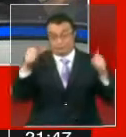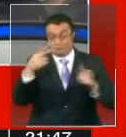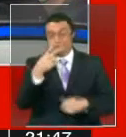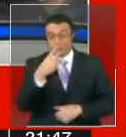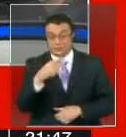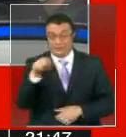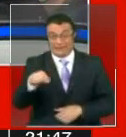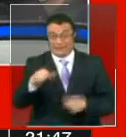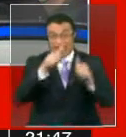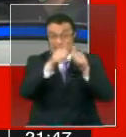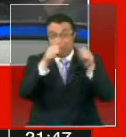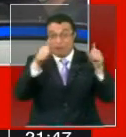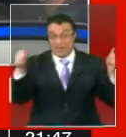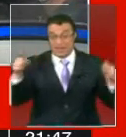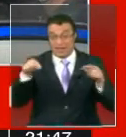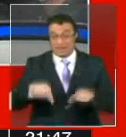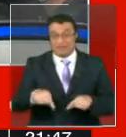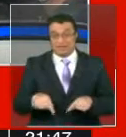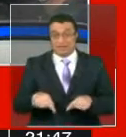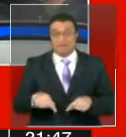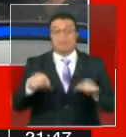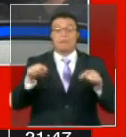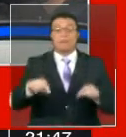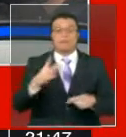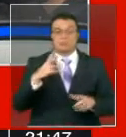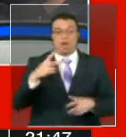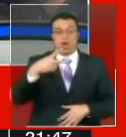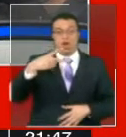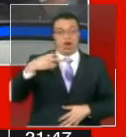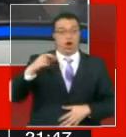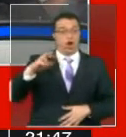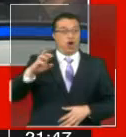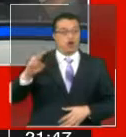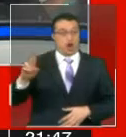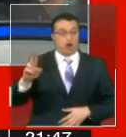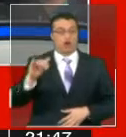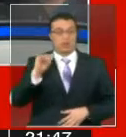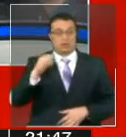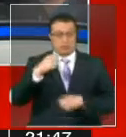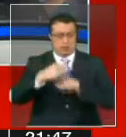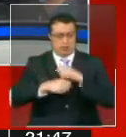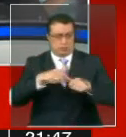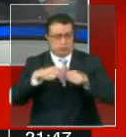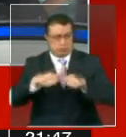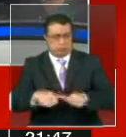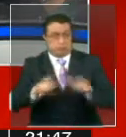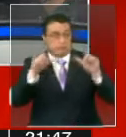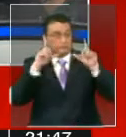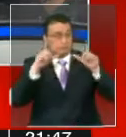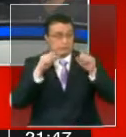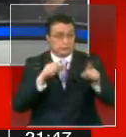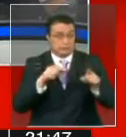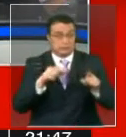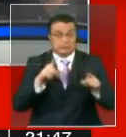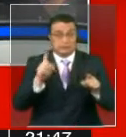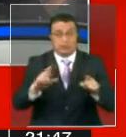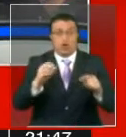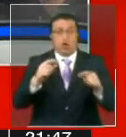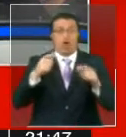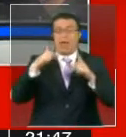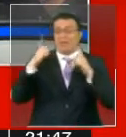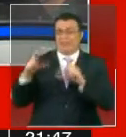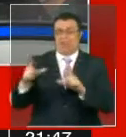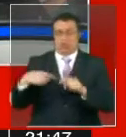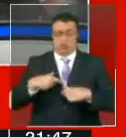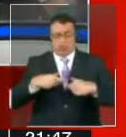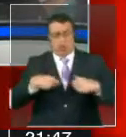esta campaña la honorabilidad, la trayectoria de los candidatos, ni siquiera sus títulos y su